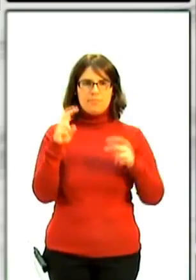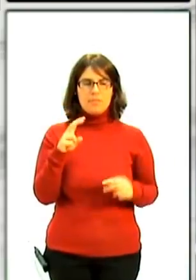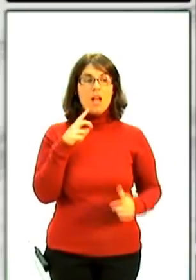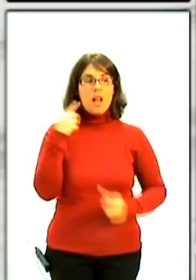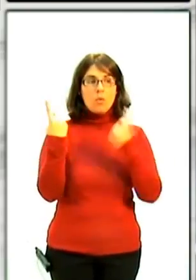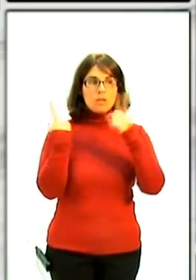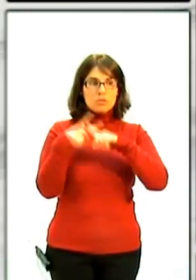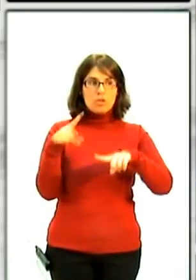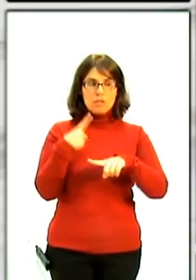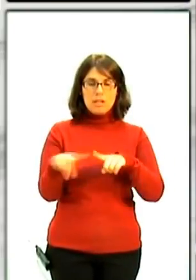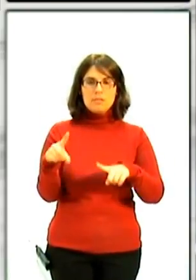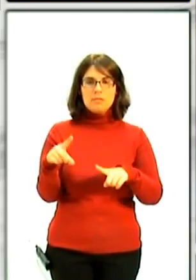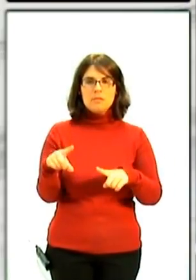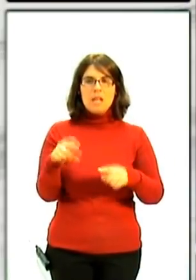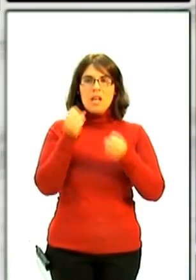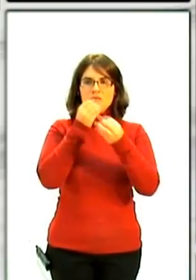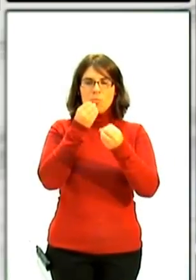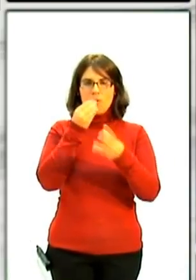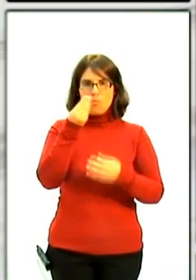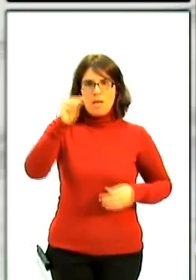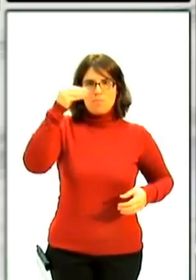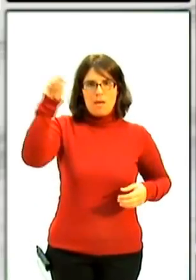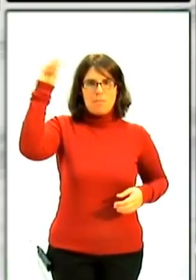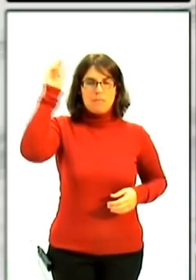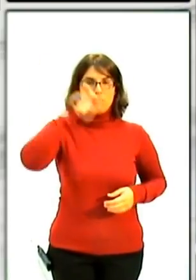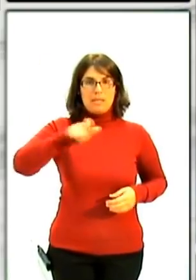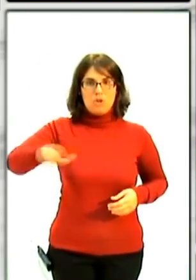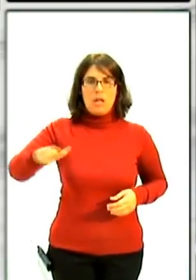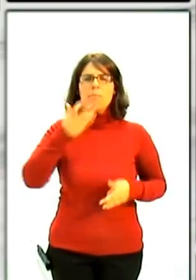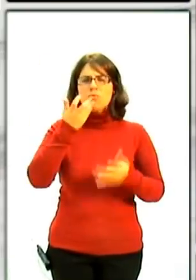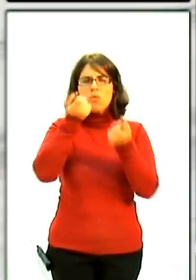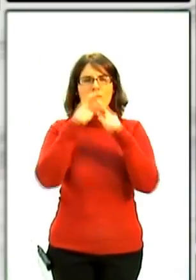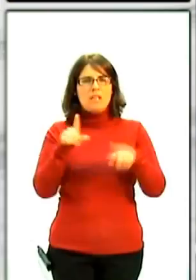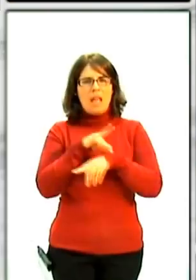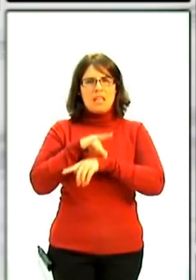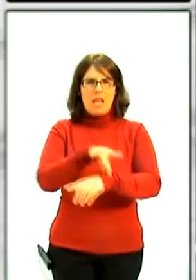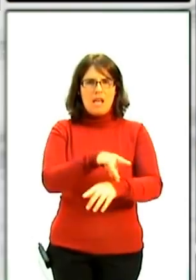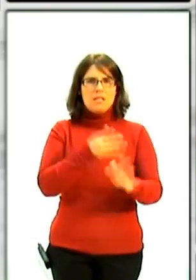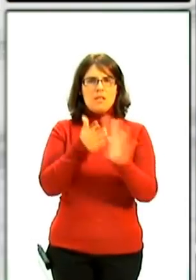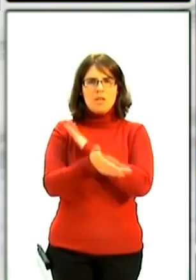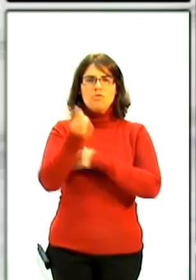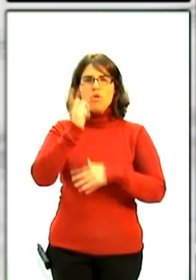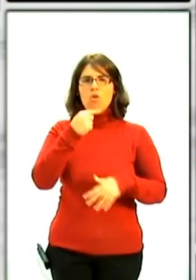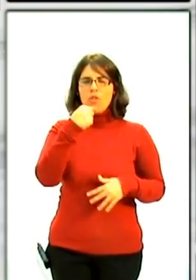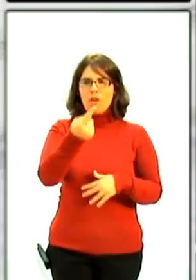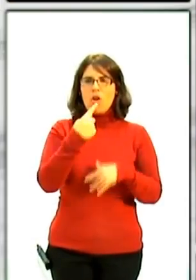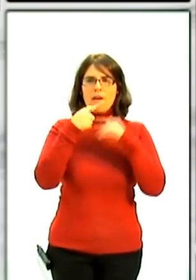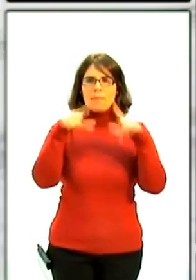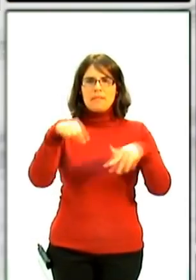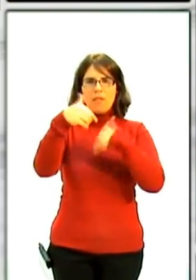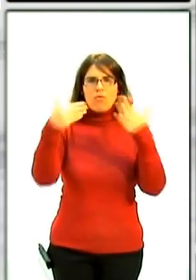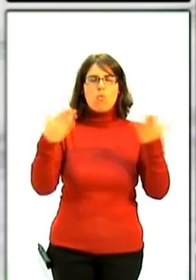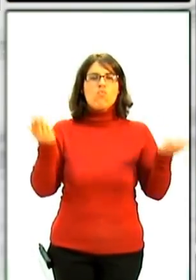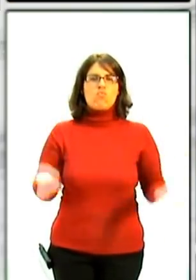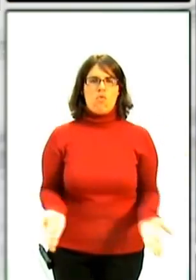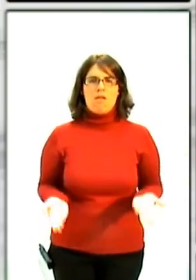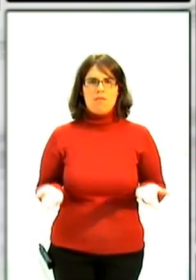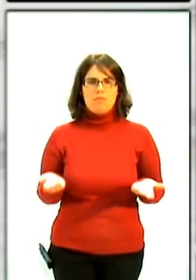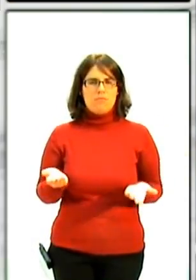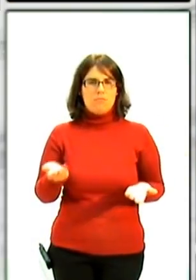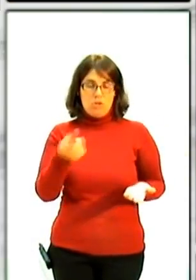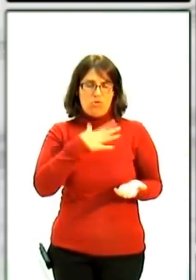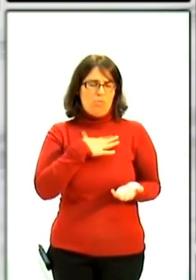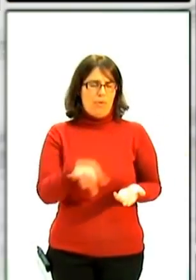cosas añades información a la persona sin necesidad de guiarle diciéndole en qué habitación estás, y eso sí se puede saber perfectamente con